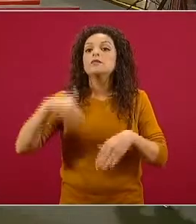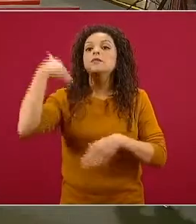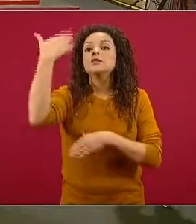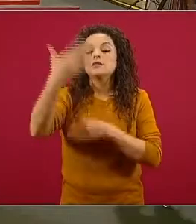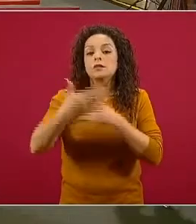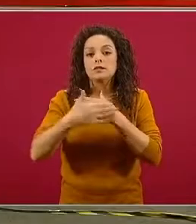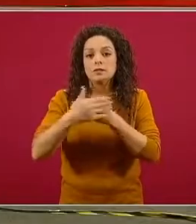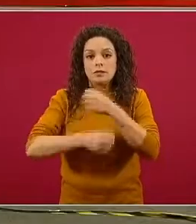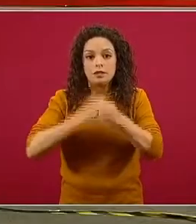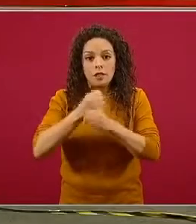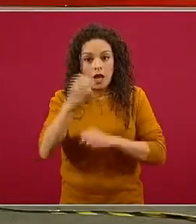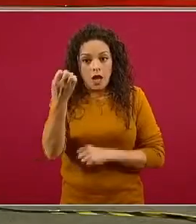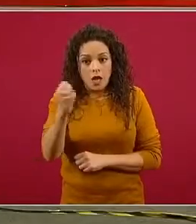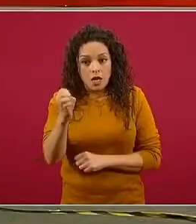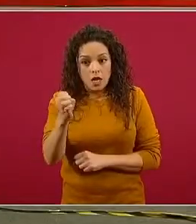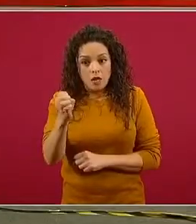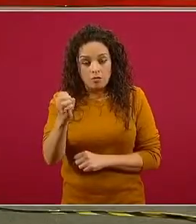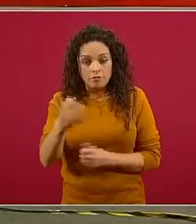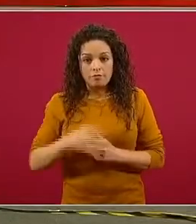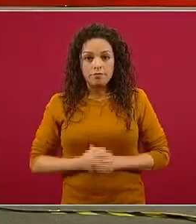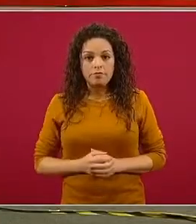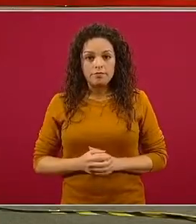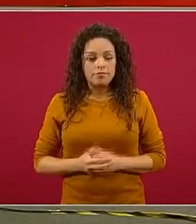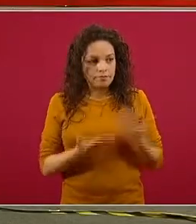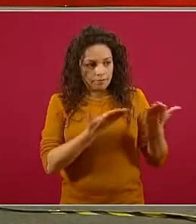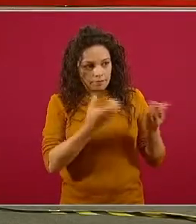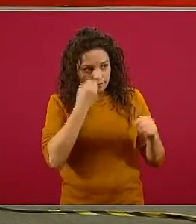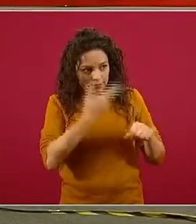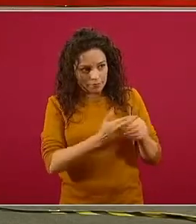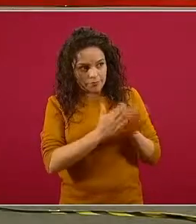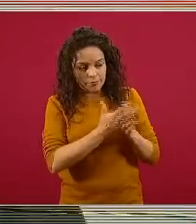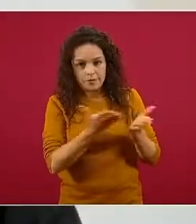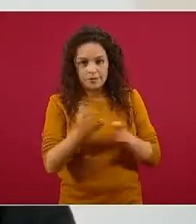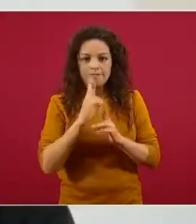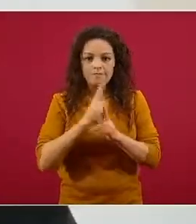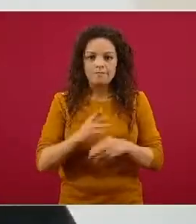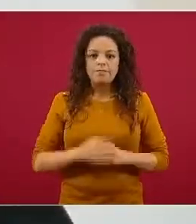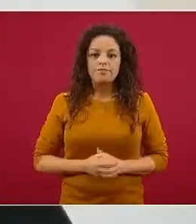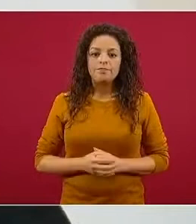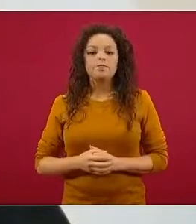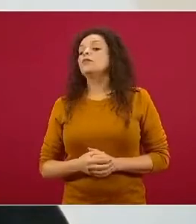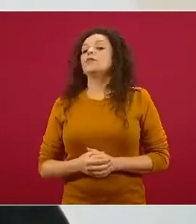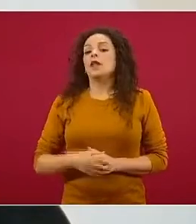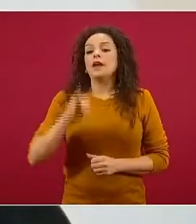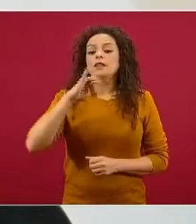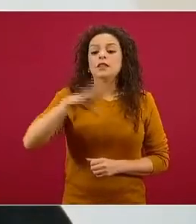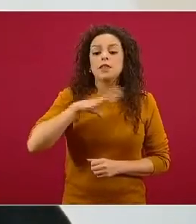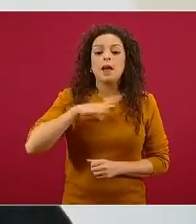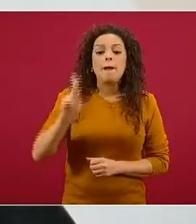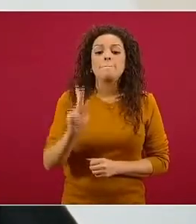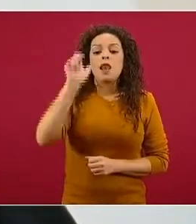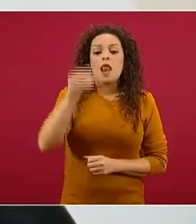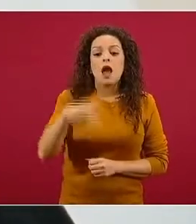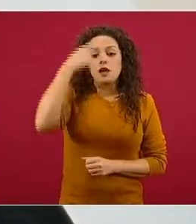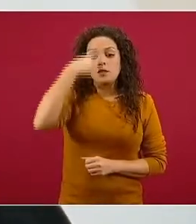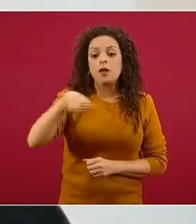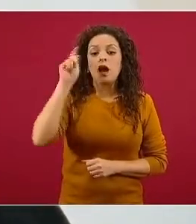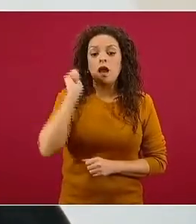Gracias. Muchas gracias. Secretario, por favor. Bueno, sí hay planes de